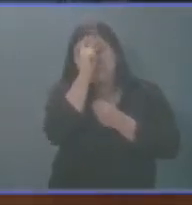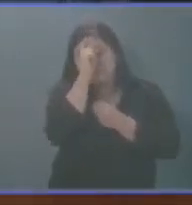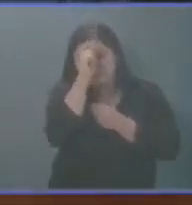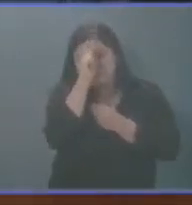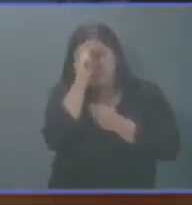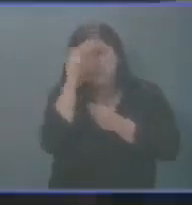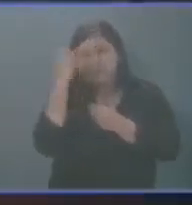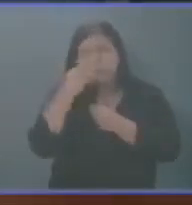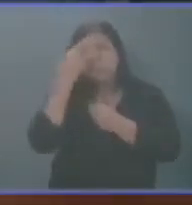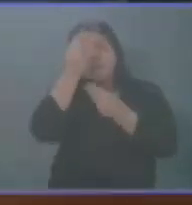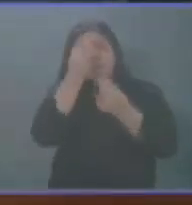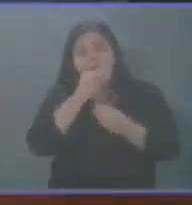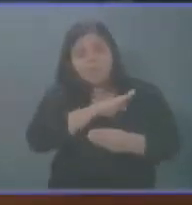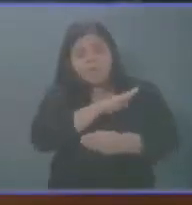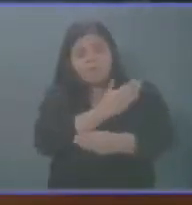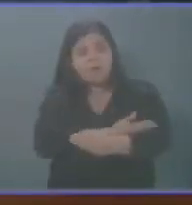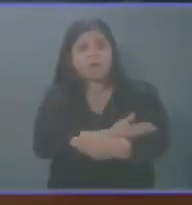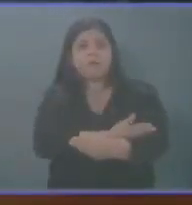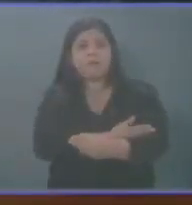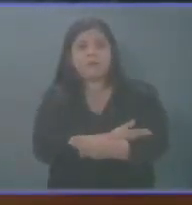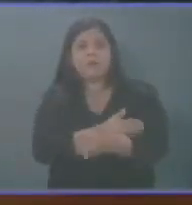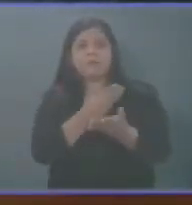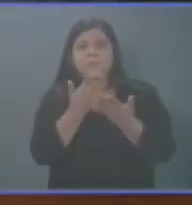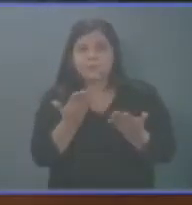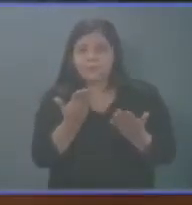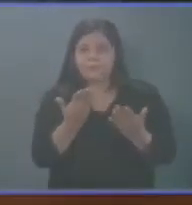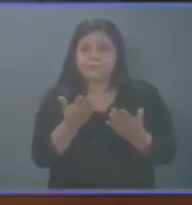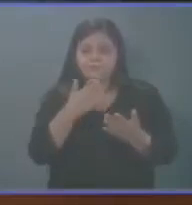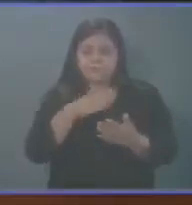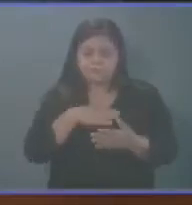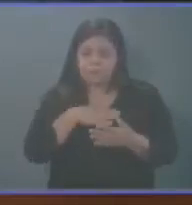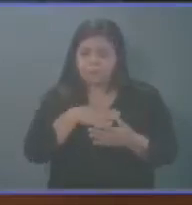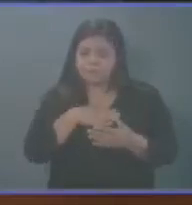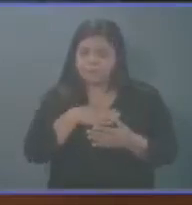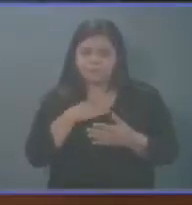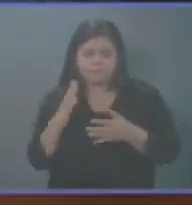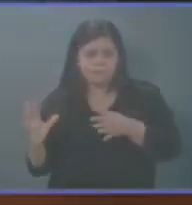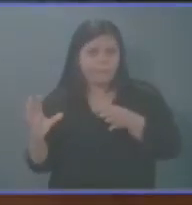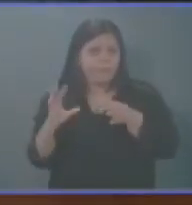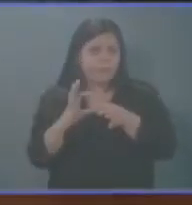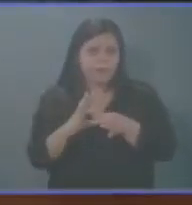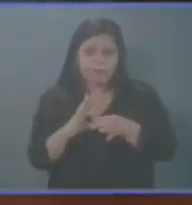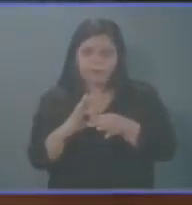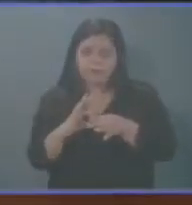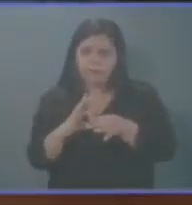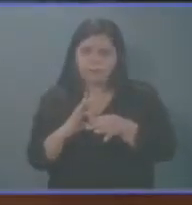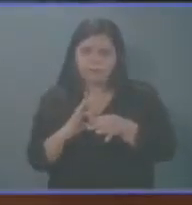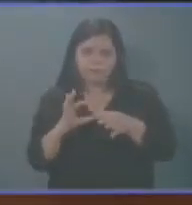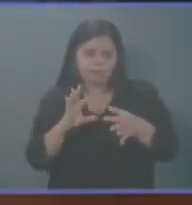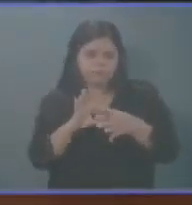pedí sabiduría y fortaleza para desprenderme de todo sesgo.